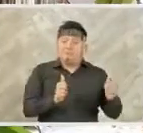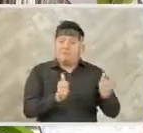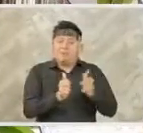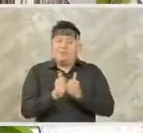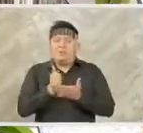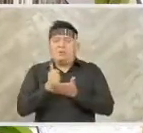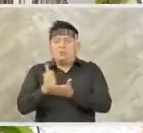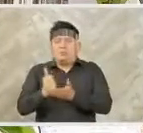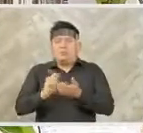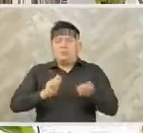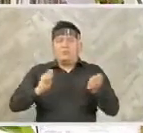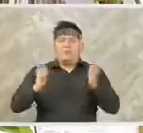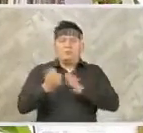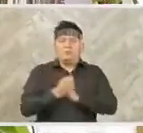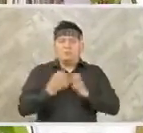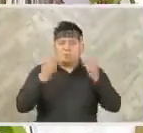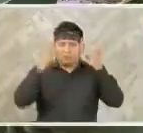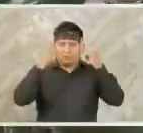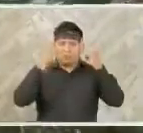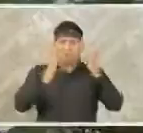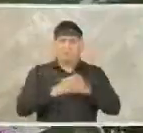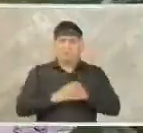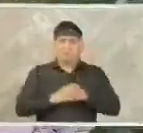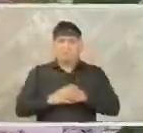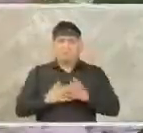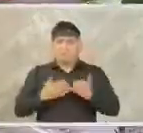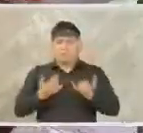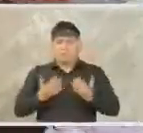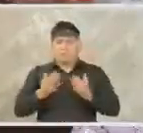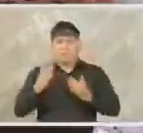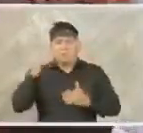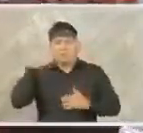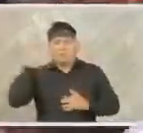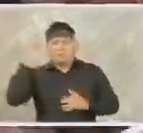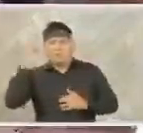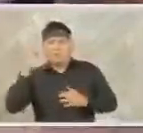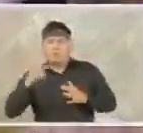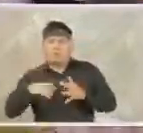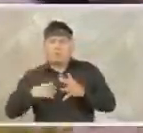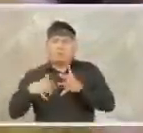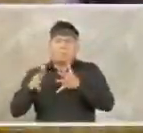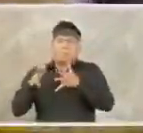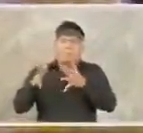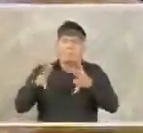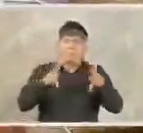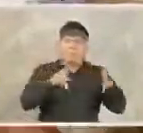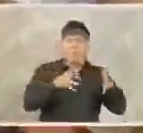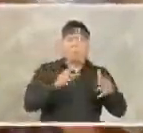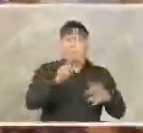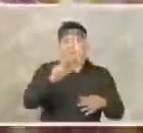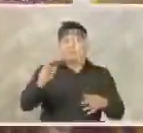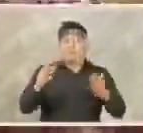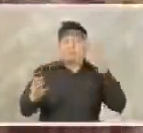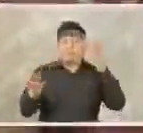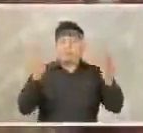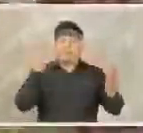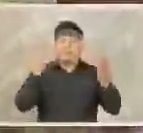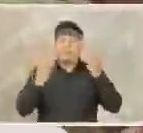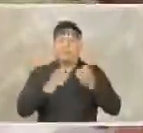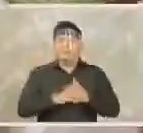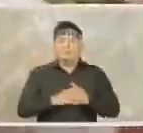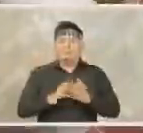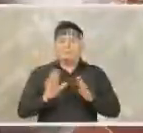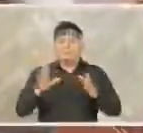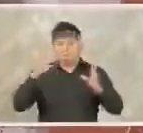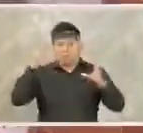de la transferencia de conocimiento que desde nuestra academia, desde nuestro sector académico, podemos entregarle al campo. Allí hicimos un